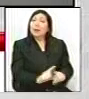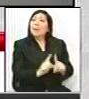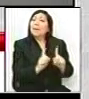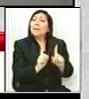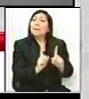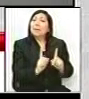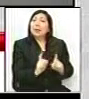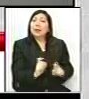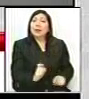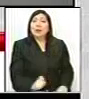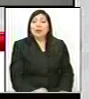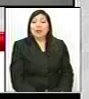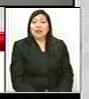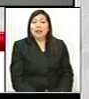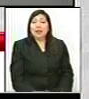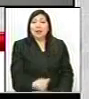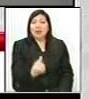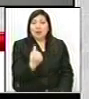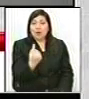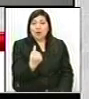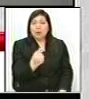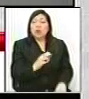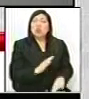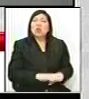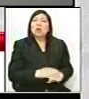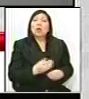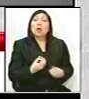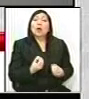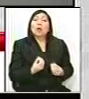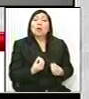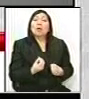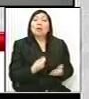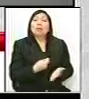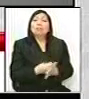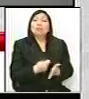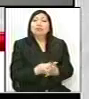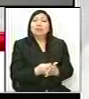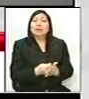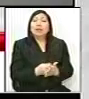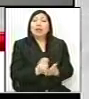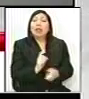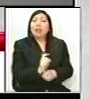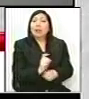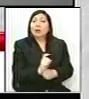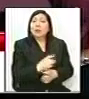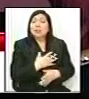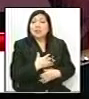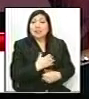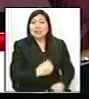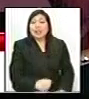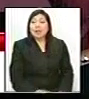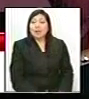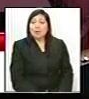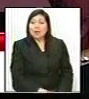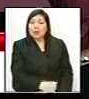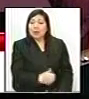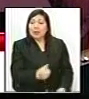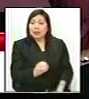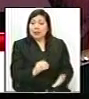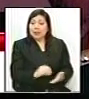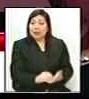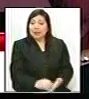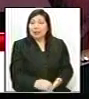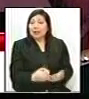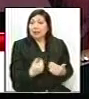señor gobernador. Una, sobre cómo está la deuda social tanto a los sectores de educación y salud. La demanda que se